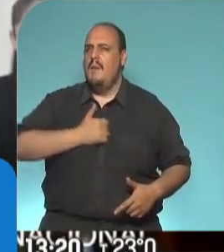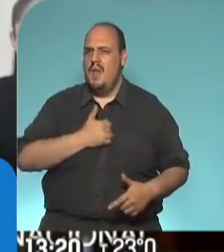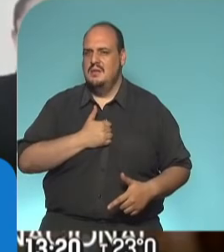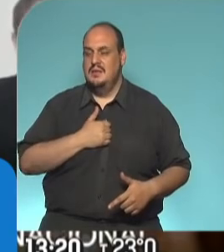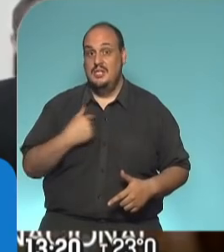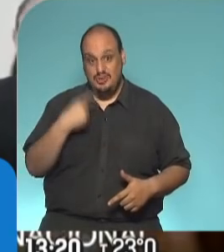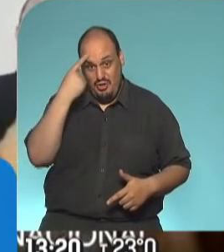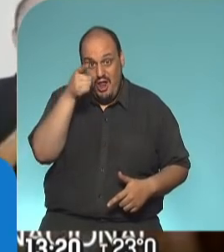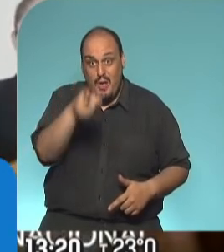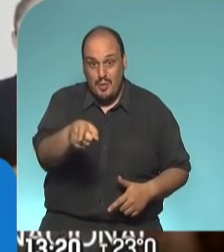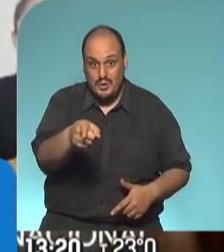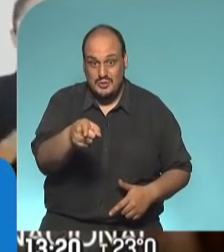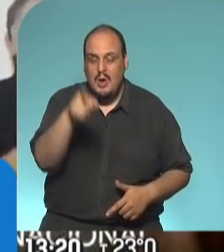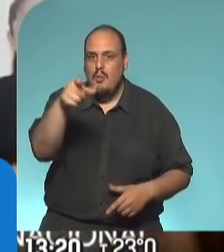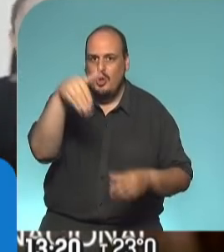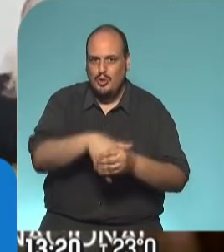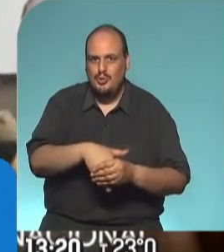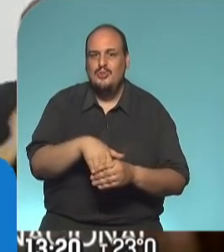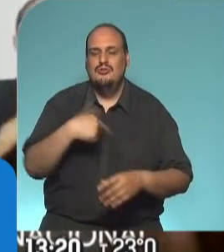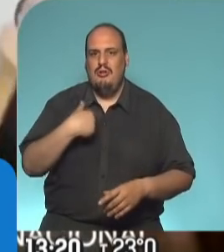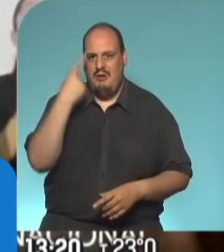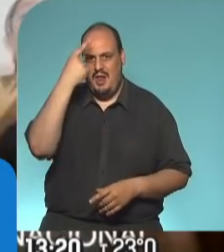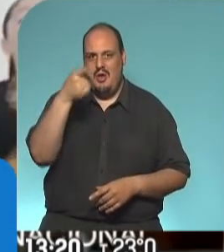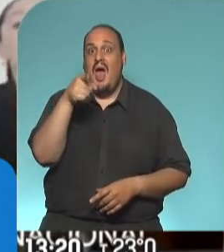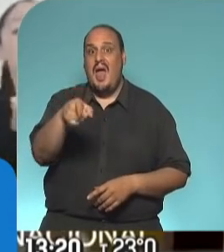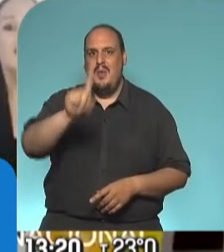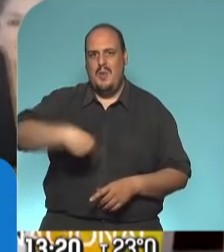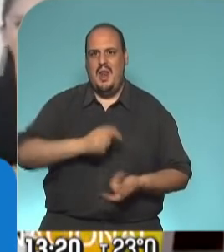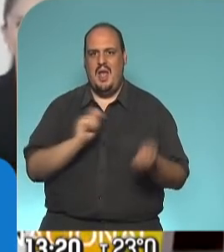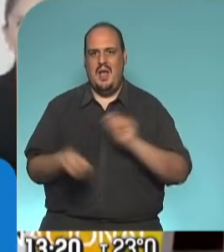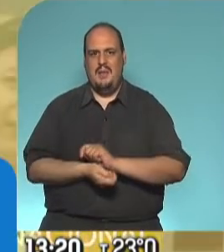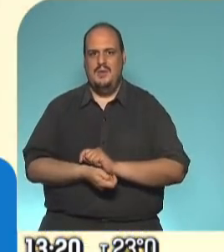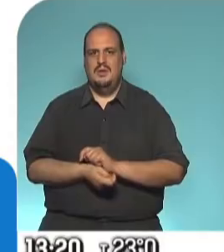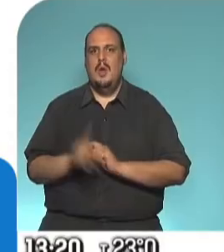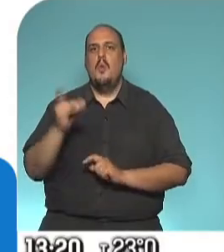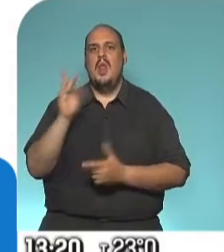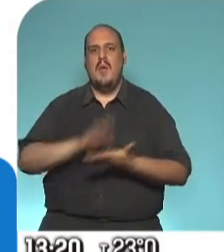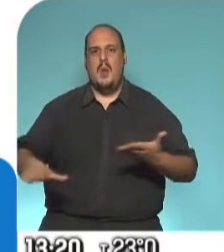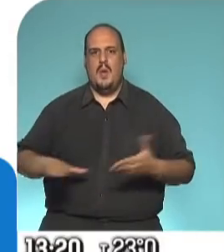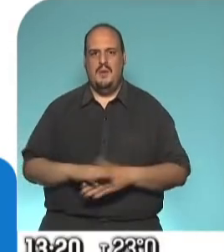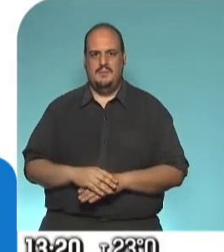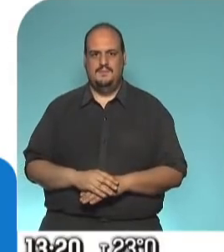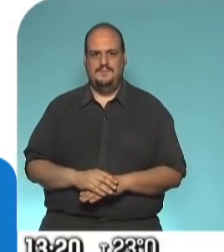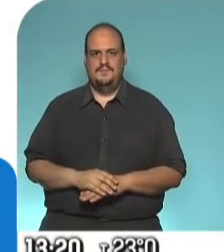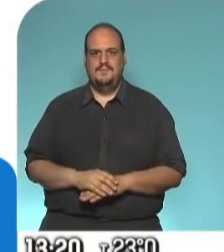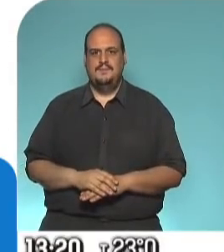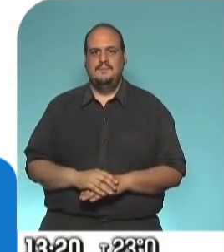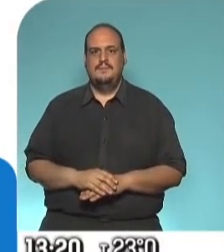Creo en vos, creo en tu voto, que es la fuerza del cambio, por una nueva Bolivia.